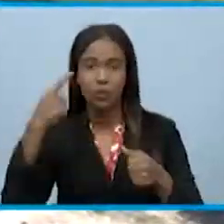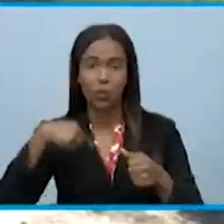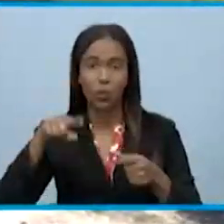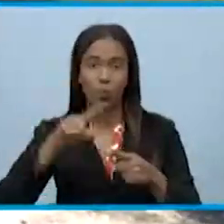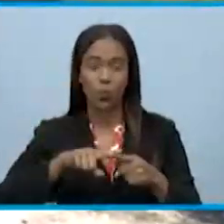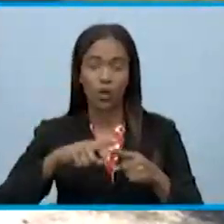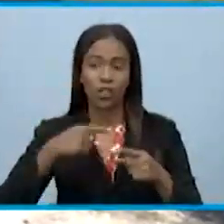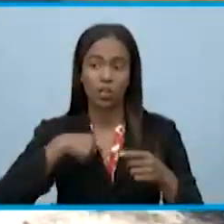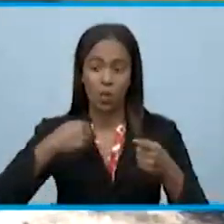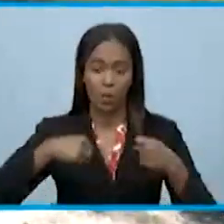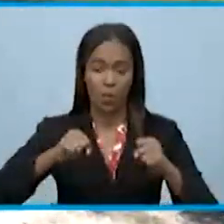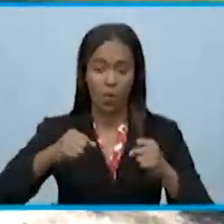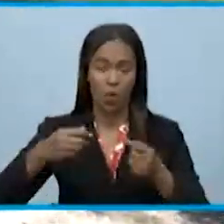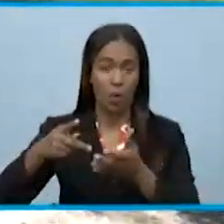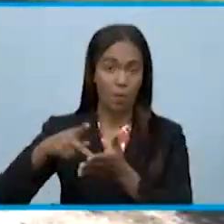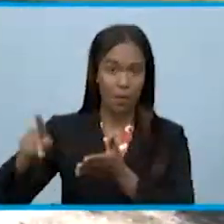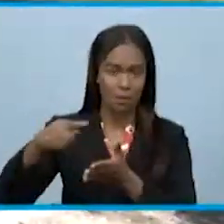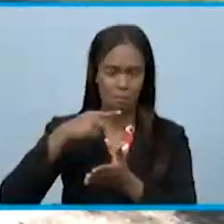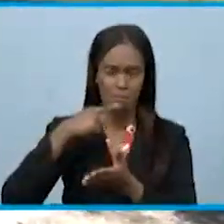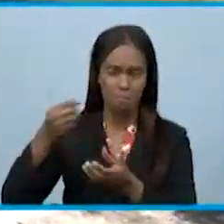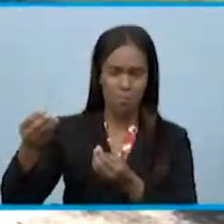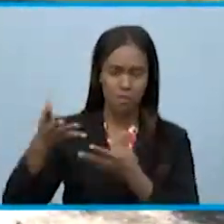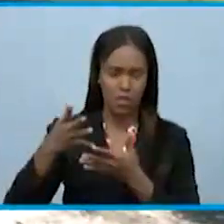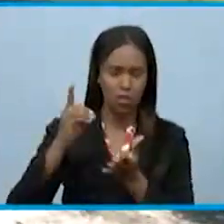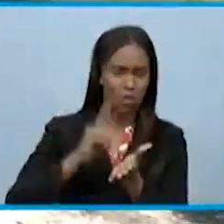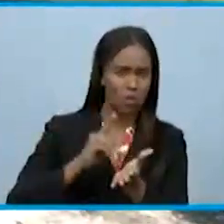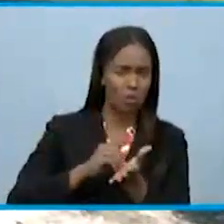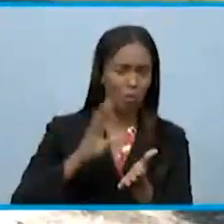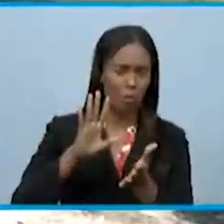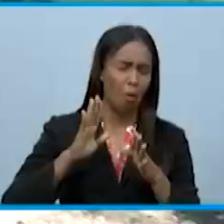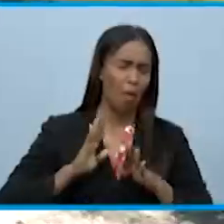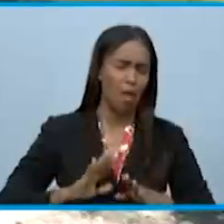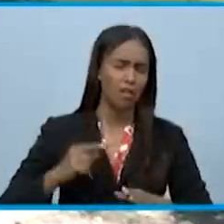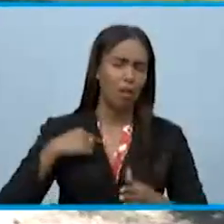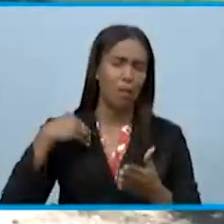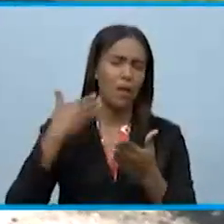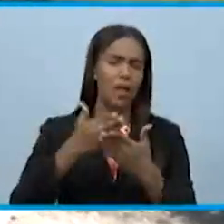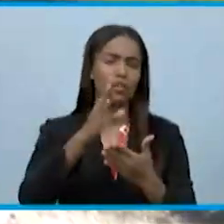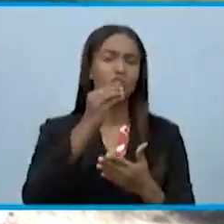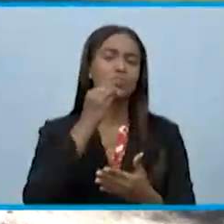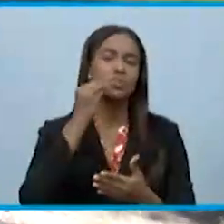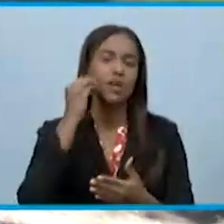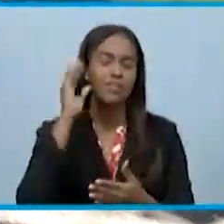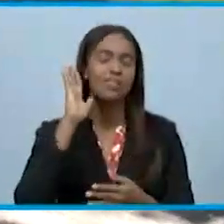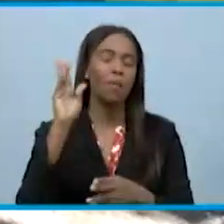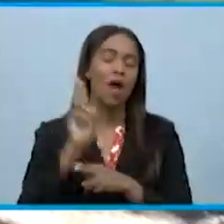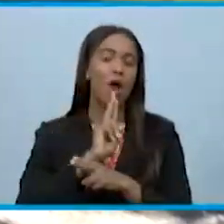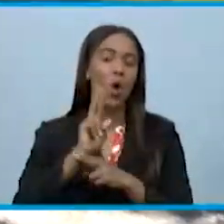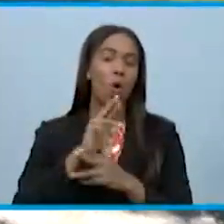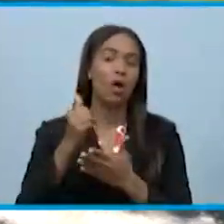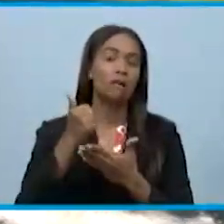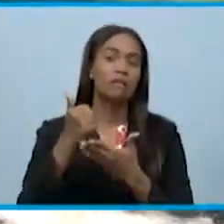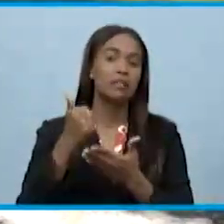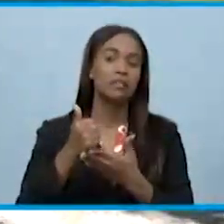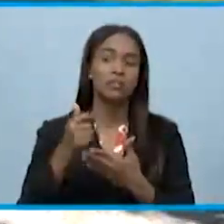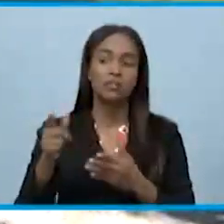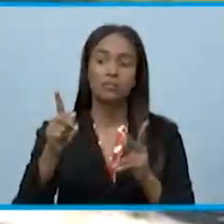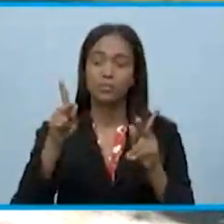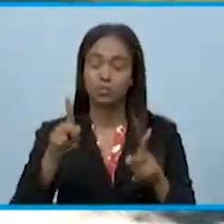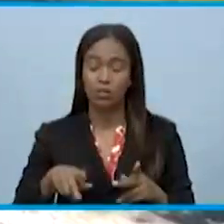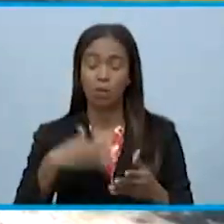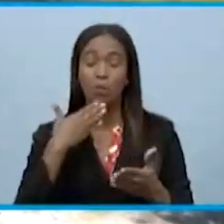moto que la compré, me dice, doctora, déjese tranquila, que yo la llevo hasta su casa y yo le enseño a usarla. Era muy